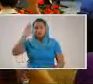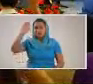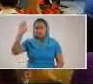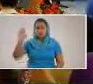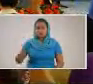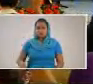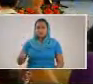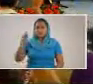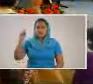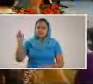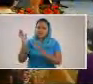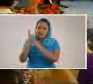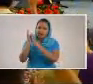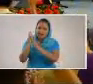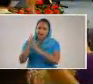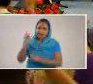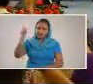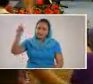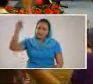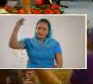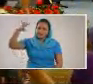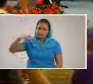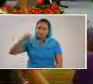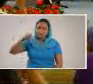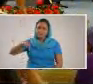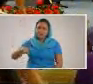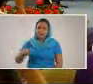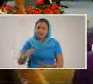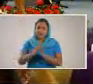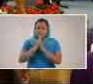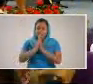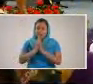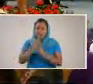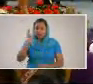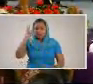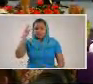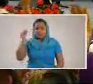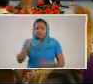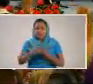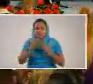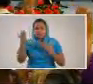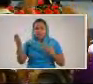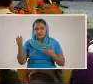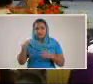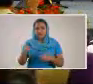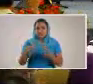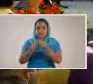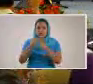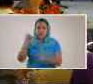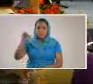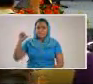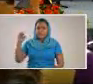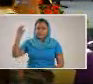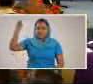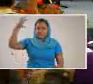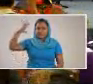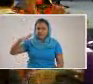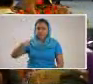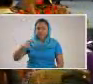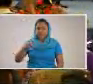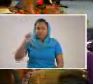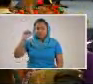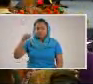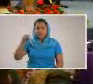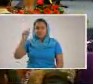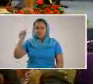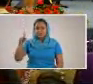te bendecimos. Ahora te pedimos, Señor, que nos lleves con paz y bendición, y que si es tu voluntad, si